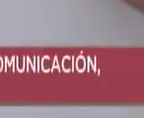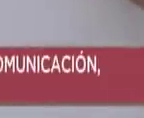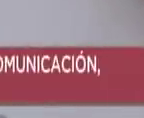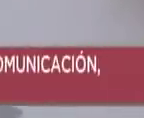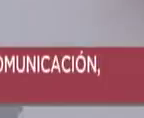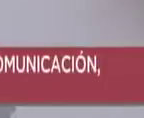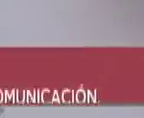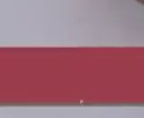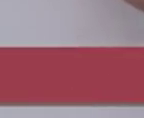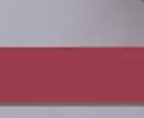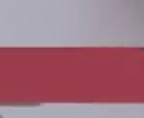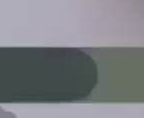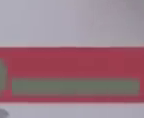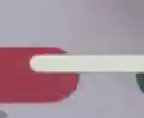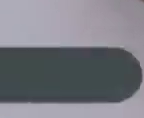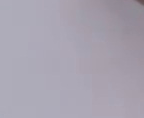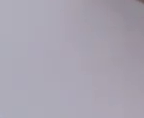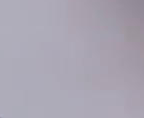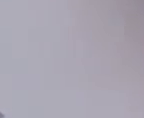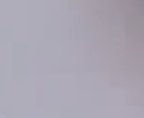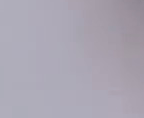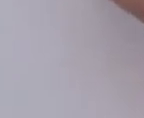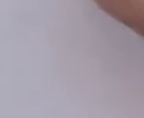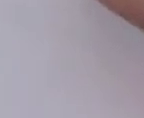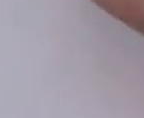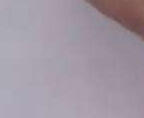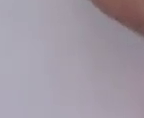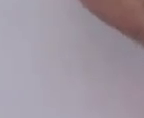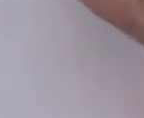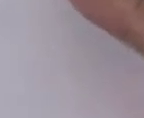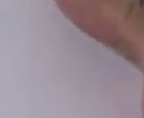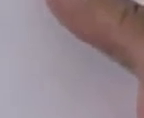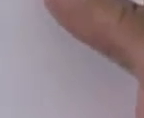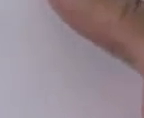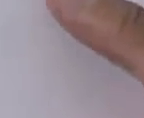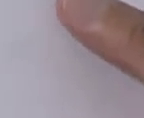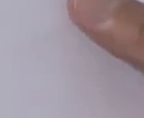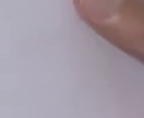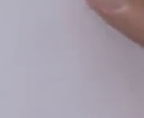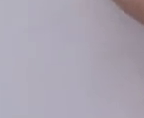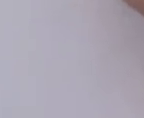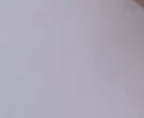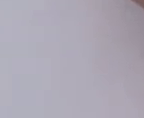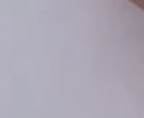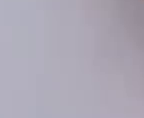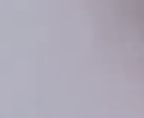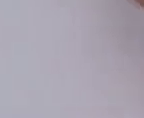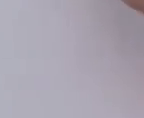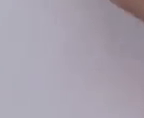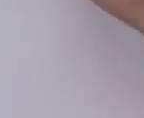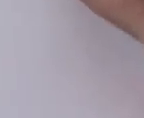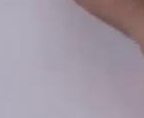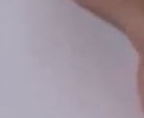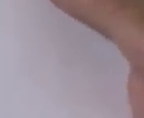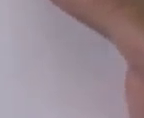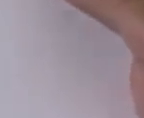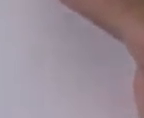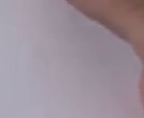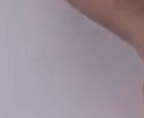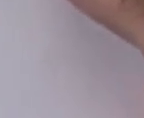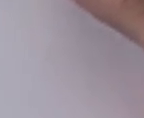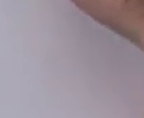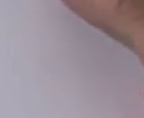el territorio nacional. Los 4 casos corresponden a 4 mujeres, 4 personas del sexo femenino,